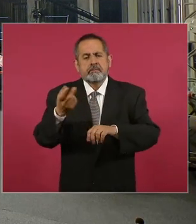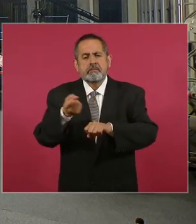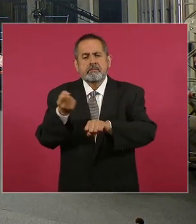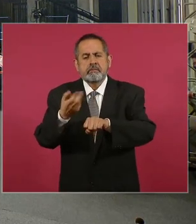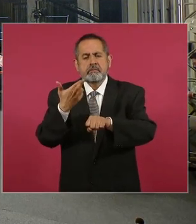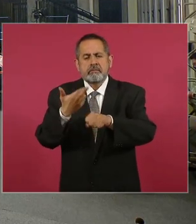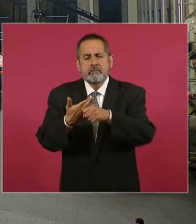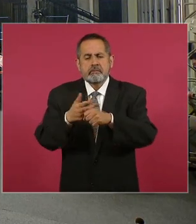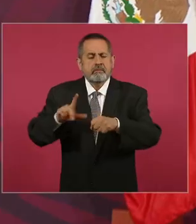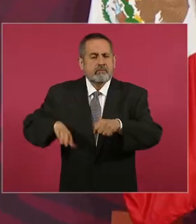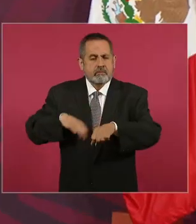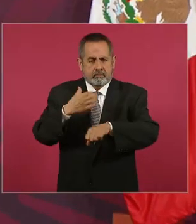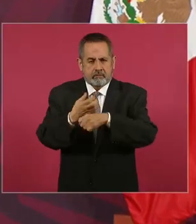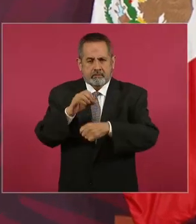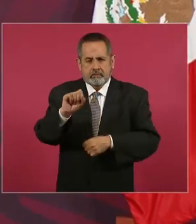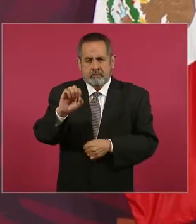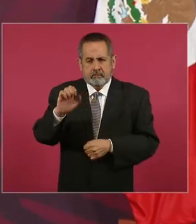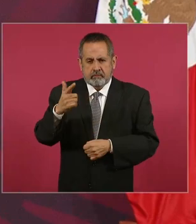de Gobernación.